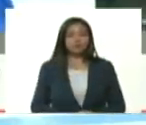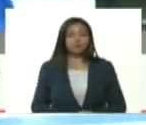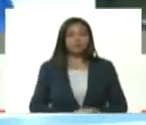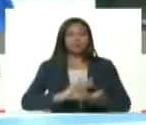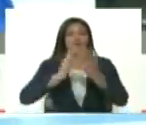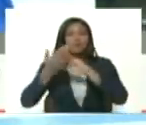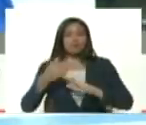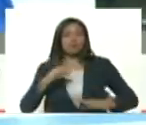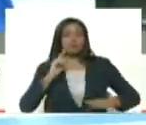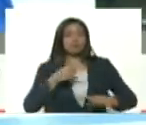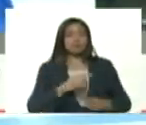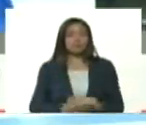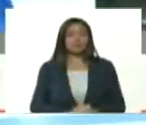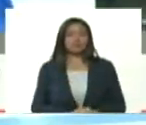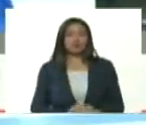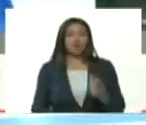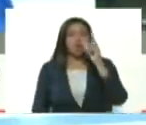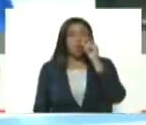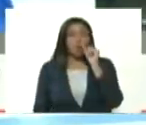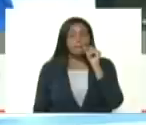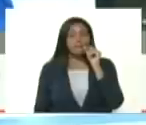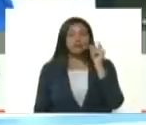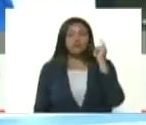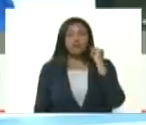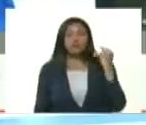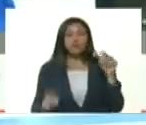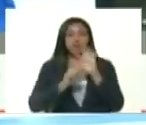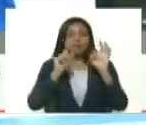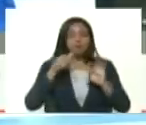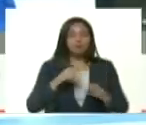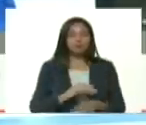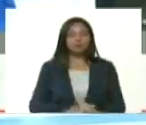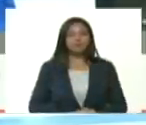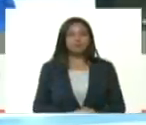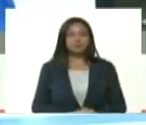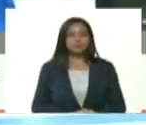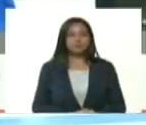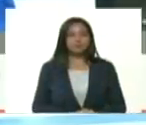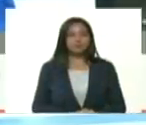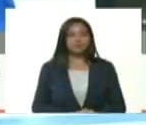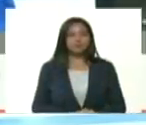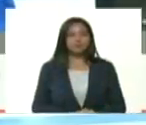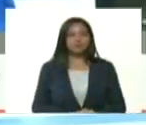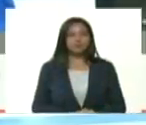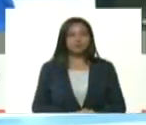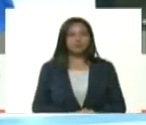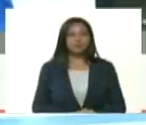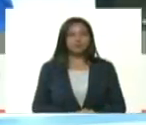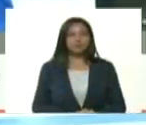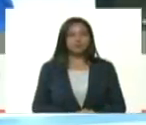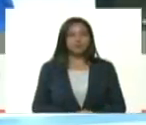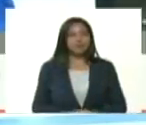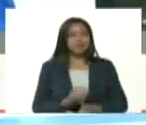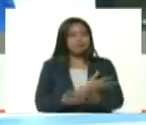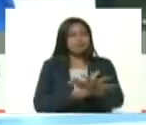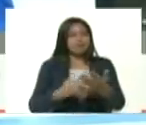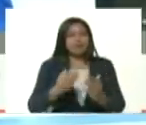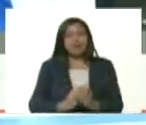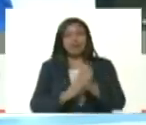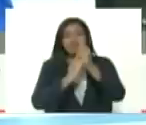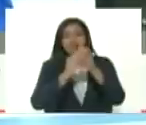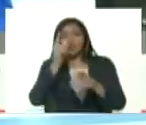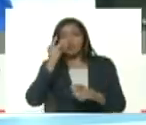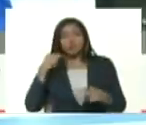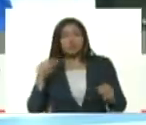comunidad, hombres y mujeres de carne y hueso, miles, miles de líderes y